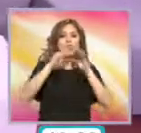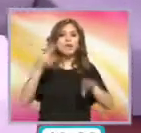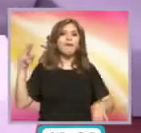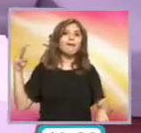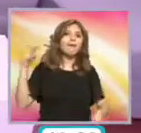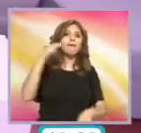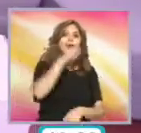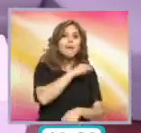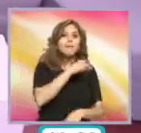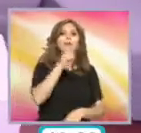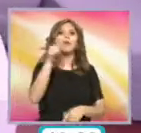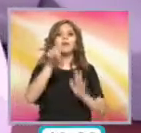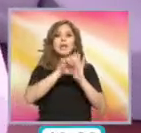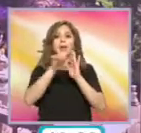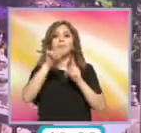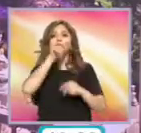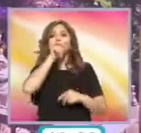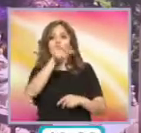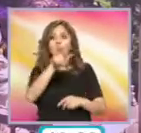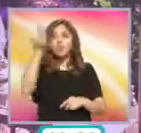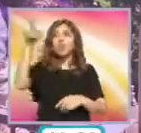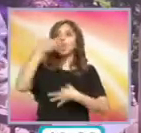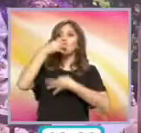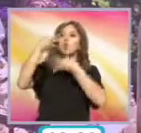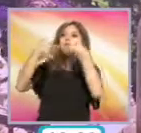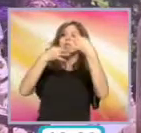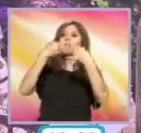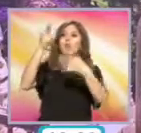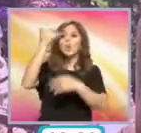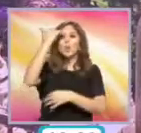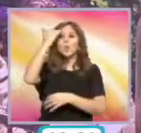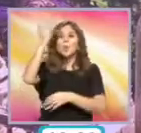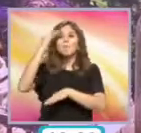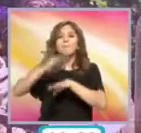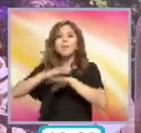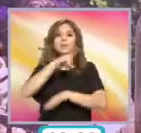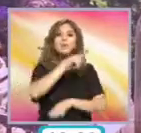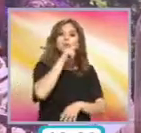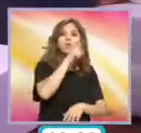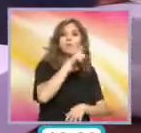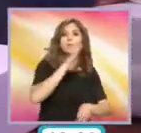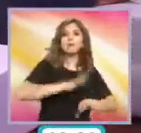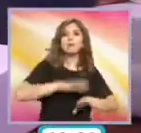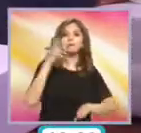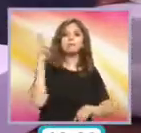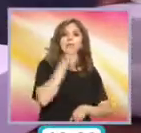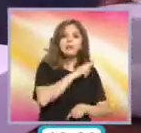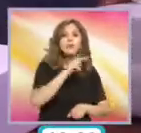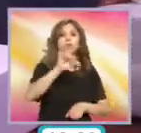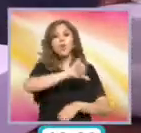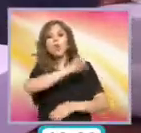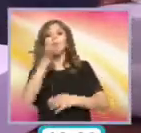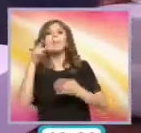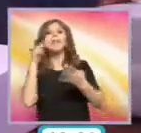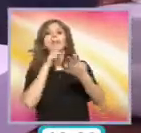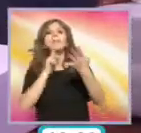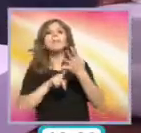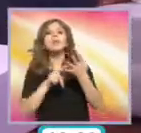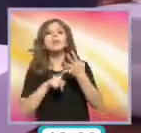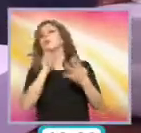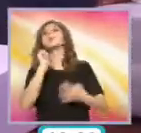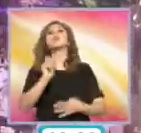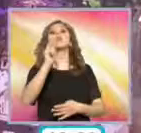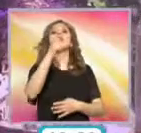reciente. más rápido de que pasó algo que cuando le prendes a las noticias, ¿no? Por ejemplo. Exactamente. Y una más, porque ya estamos a punto de... Necesitamos una cuenta en